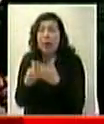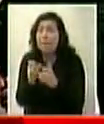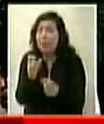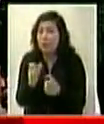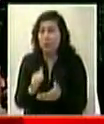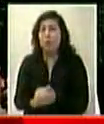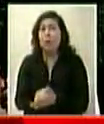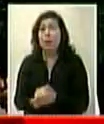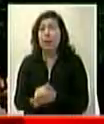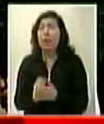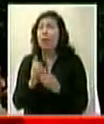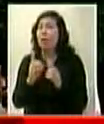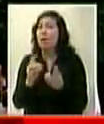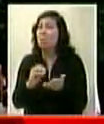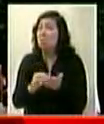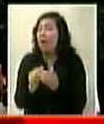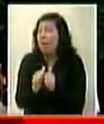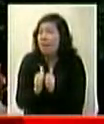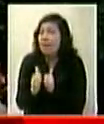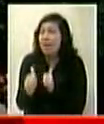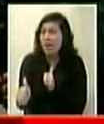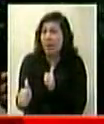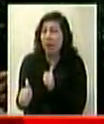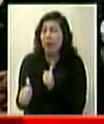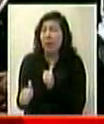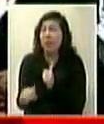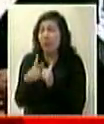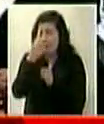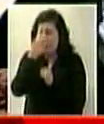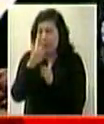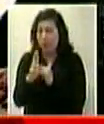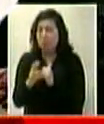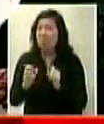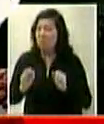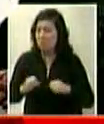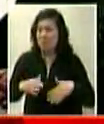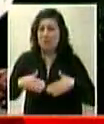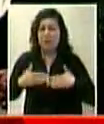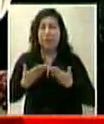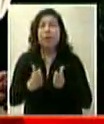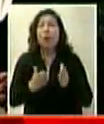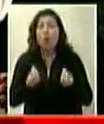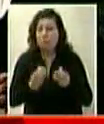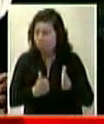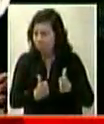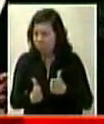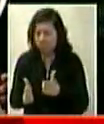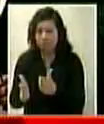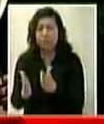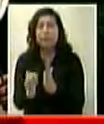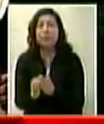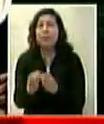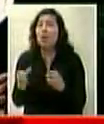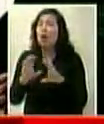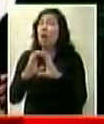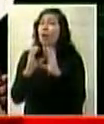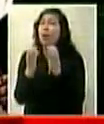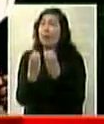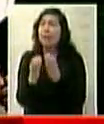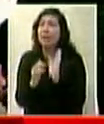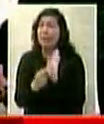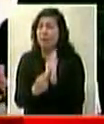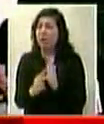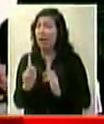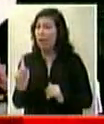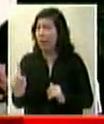población y particularmente a los distritos más alejados del país una posibilidad de canalizar a través de los congresistas que